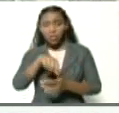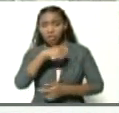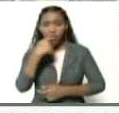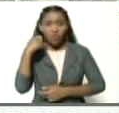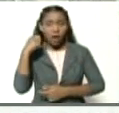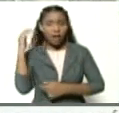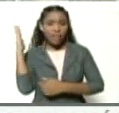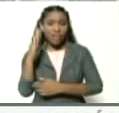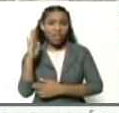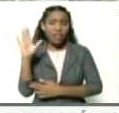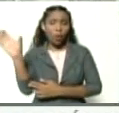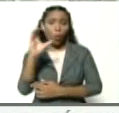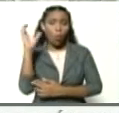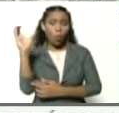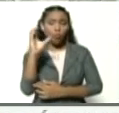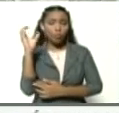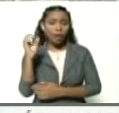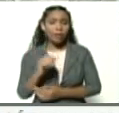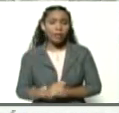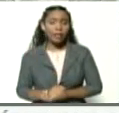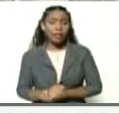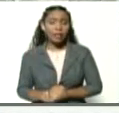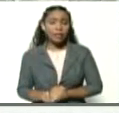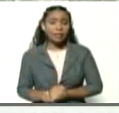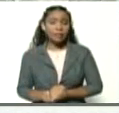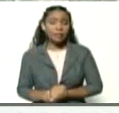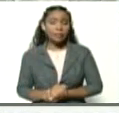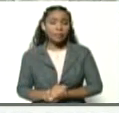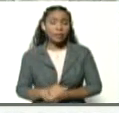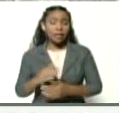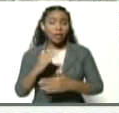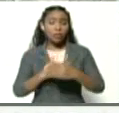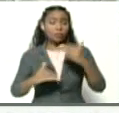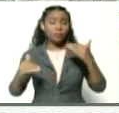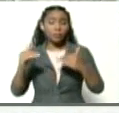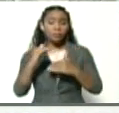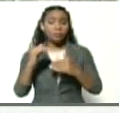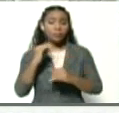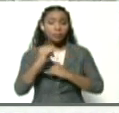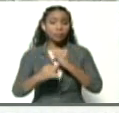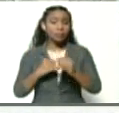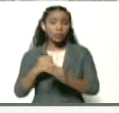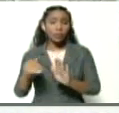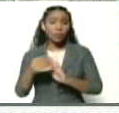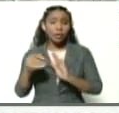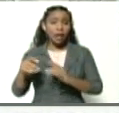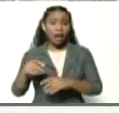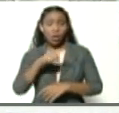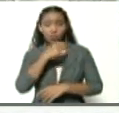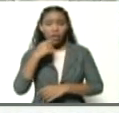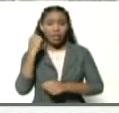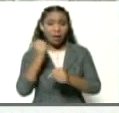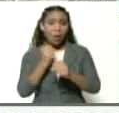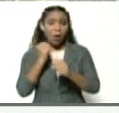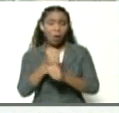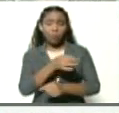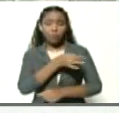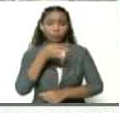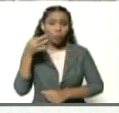de Colombia. Creé la Superintendencia Nacional contra las Drogas y está haciendo un trabajo